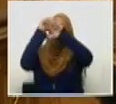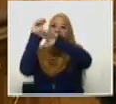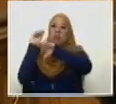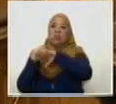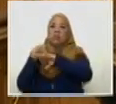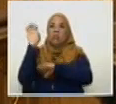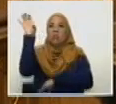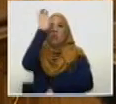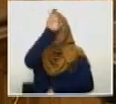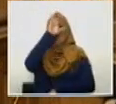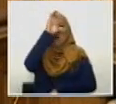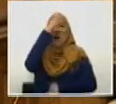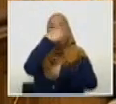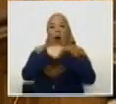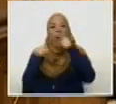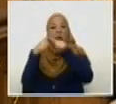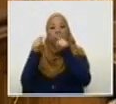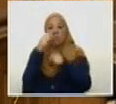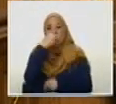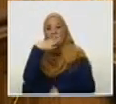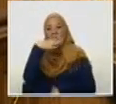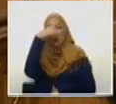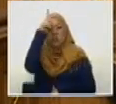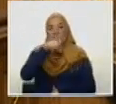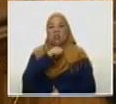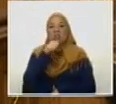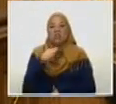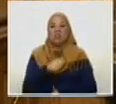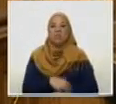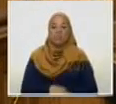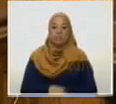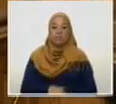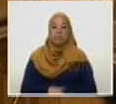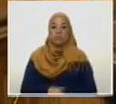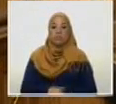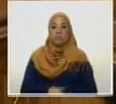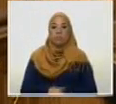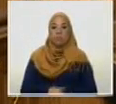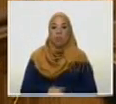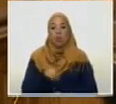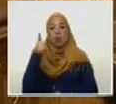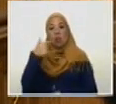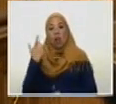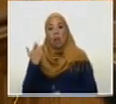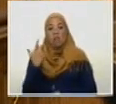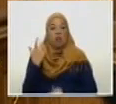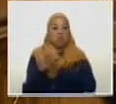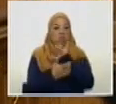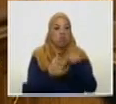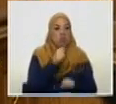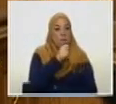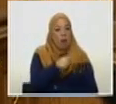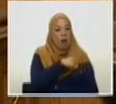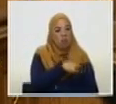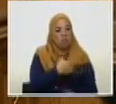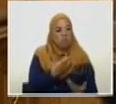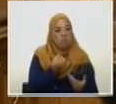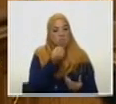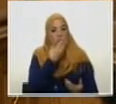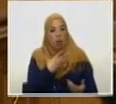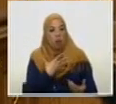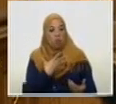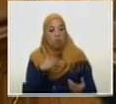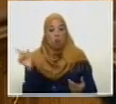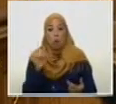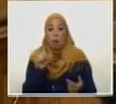malo, lo que está bien por hacer o lo que está mal hecho? Pero nunca